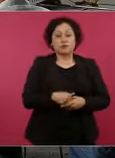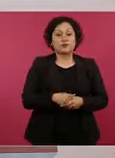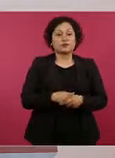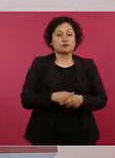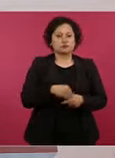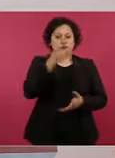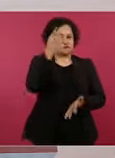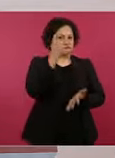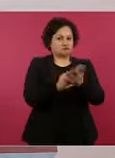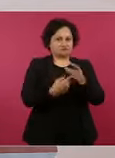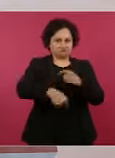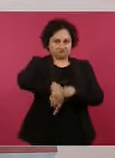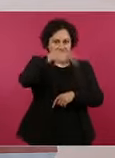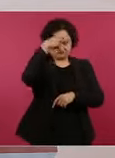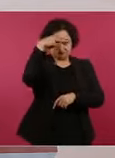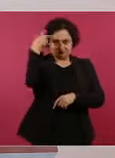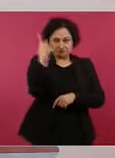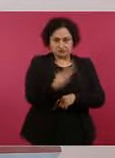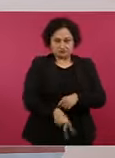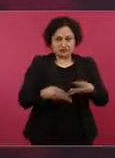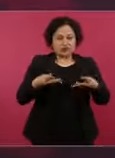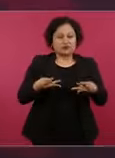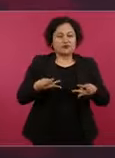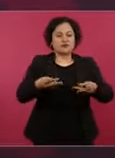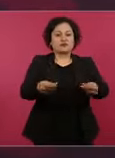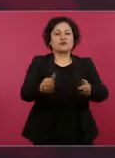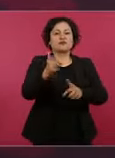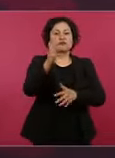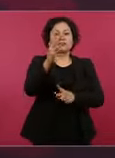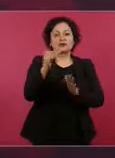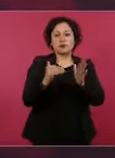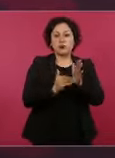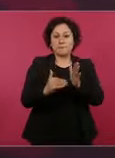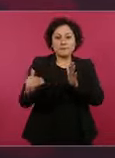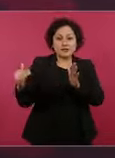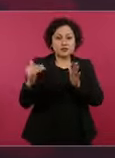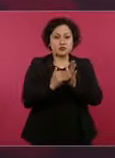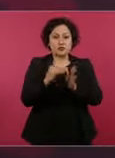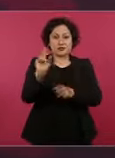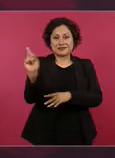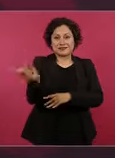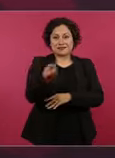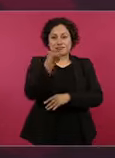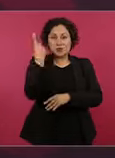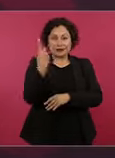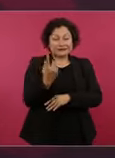Solo en México. $5 millones. No les funcionó.